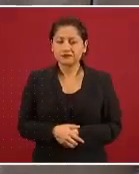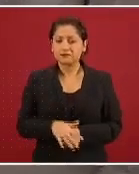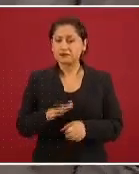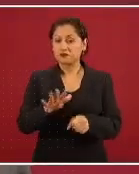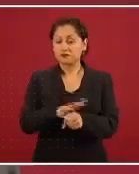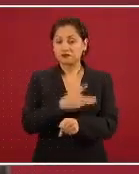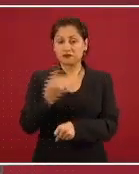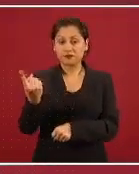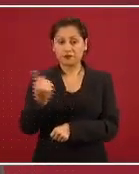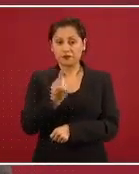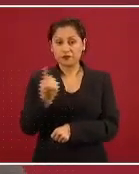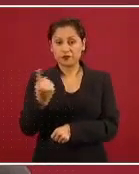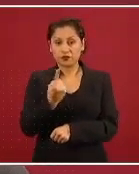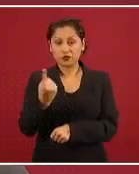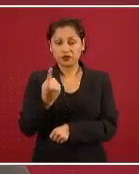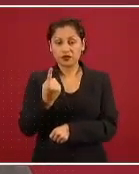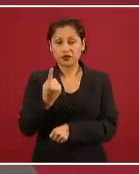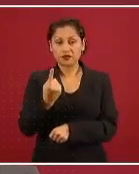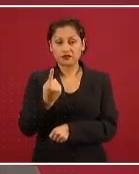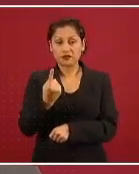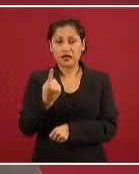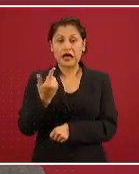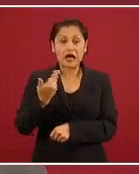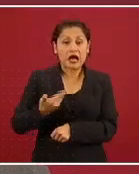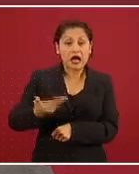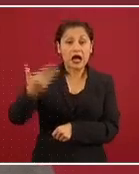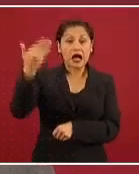siempre se alentó